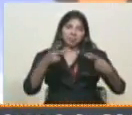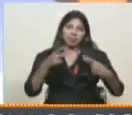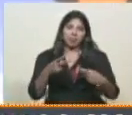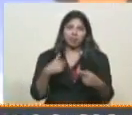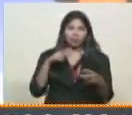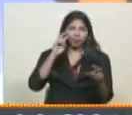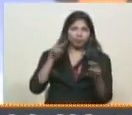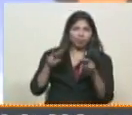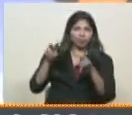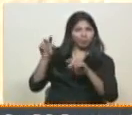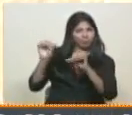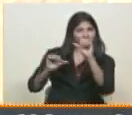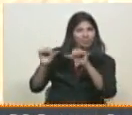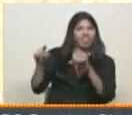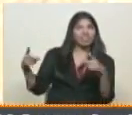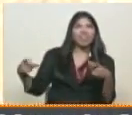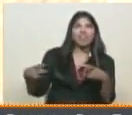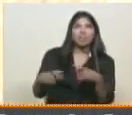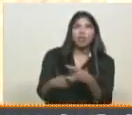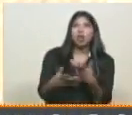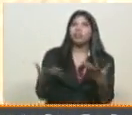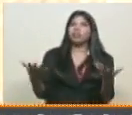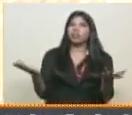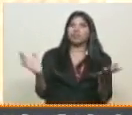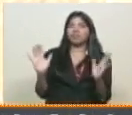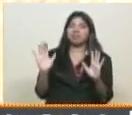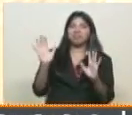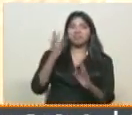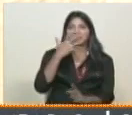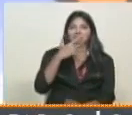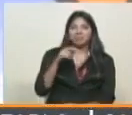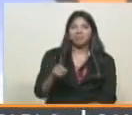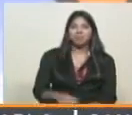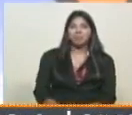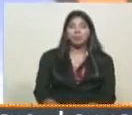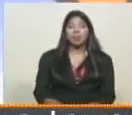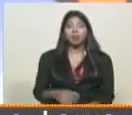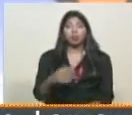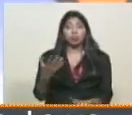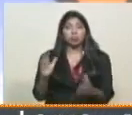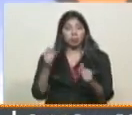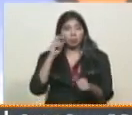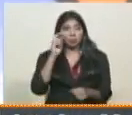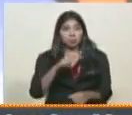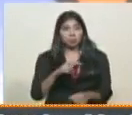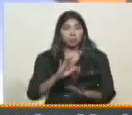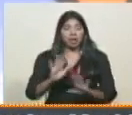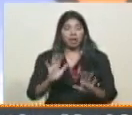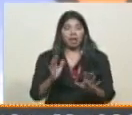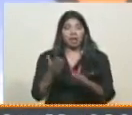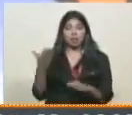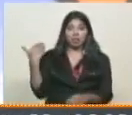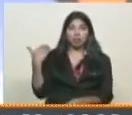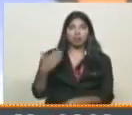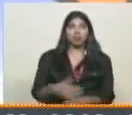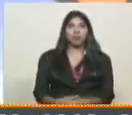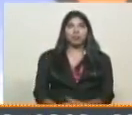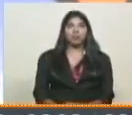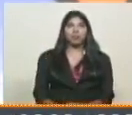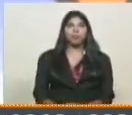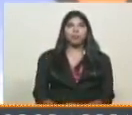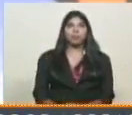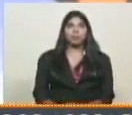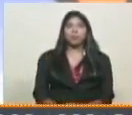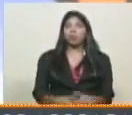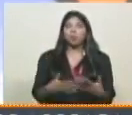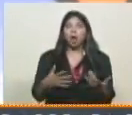nervioso algo tenso bueno marco ya como tú lo has visto en el inicio ya de nuestra emisión ha sido centro y